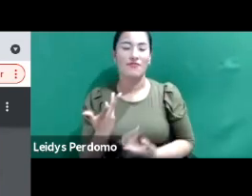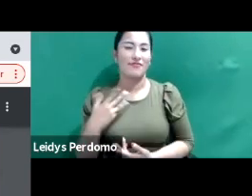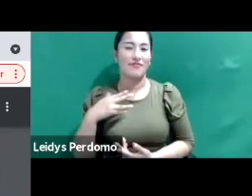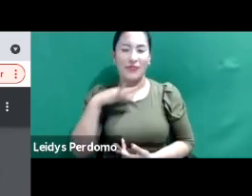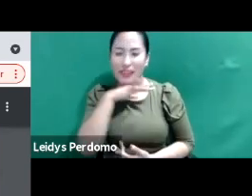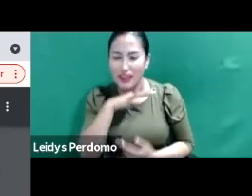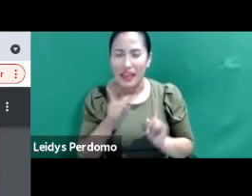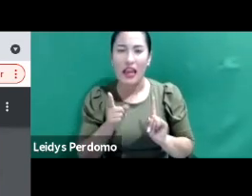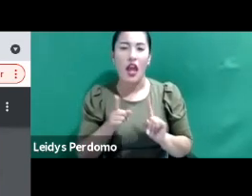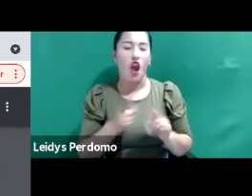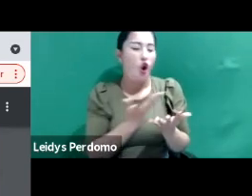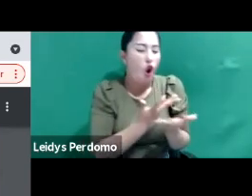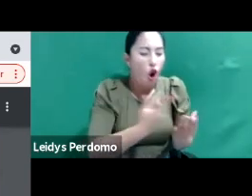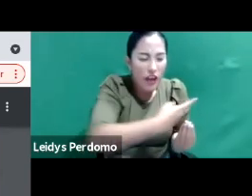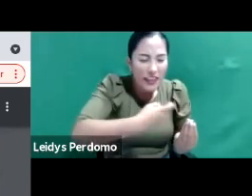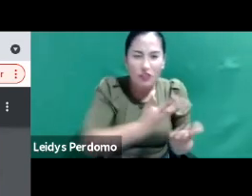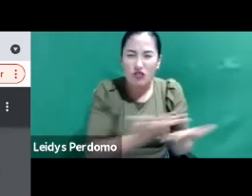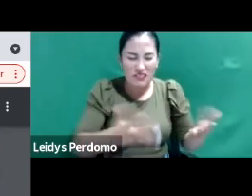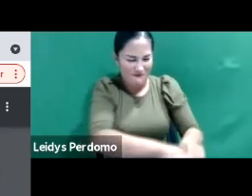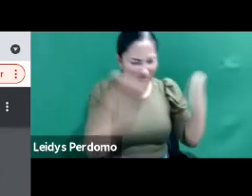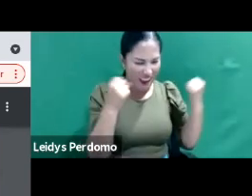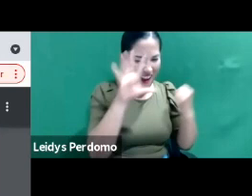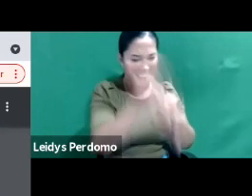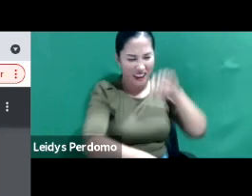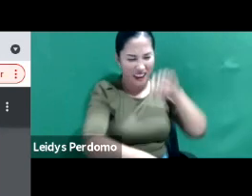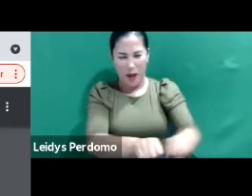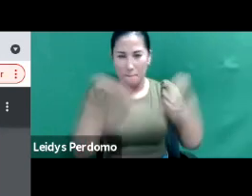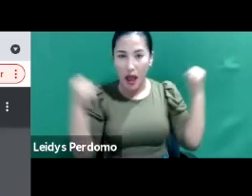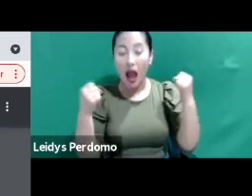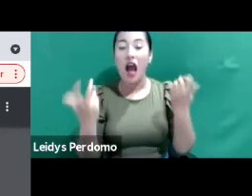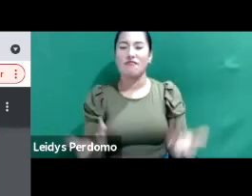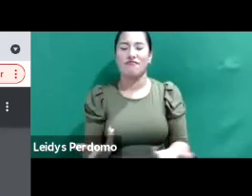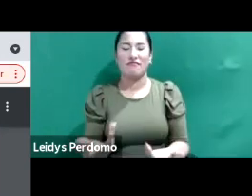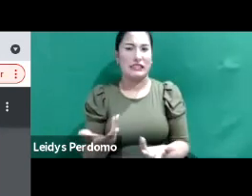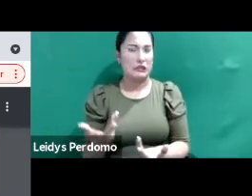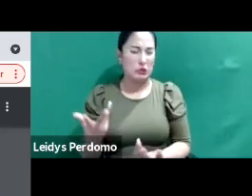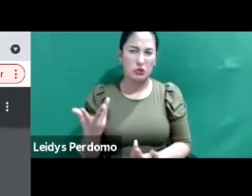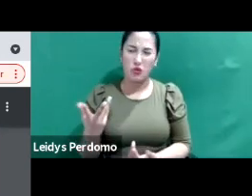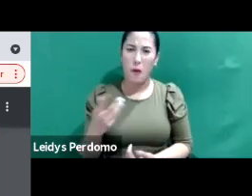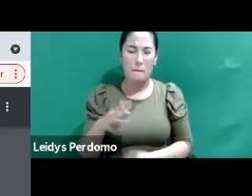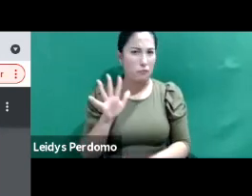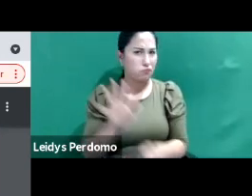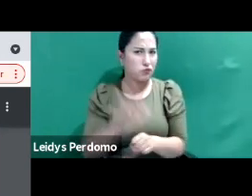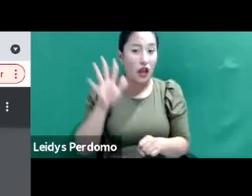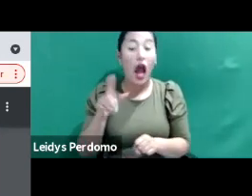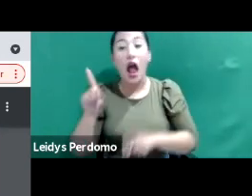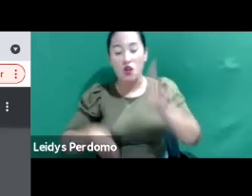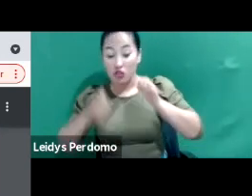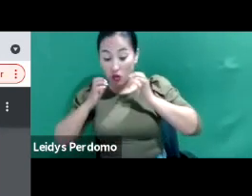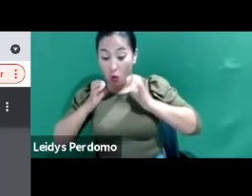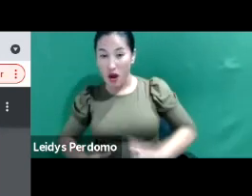destrucción de objetos, respuestas agresivas verbales y no verbales y